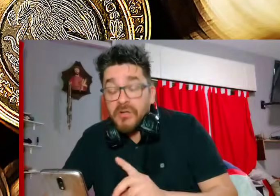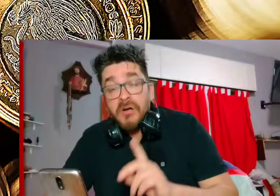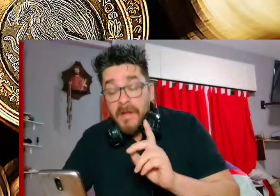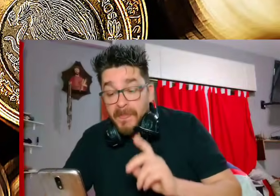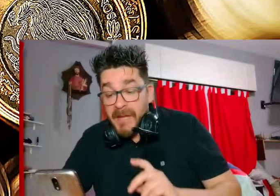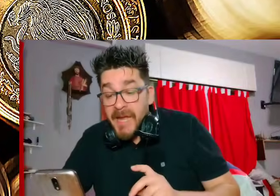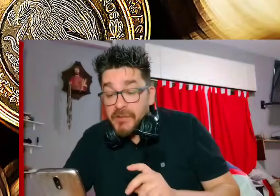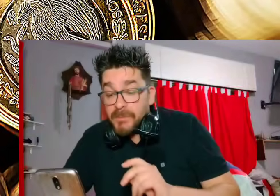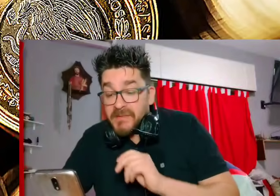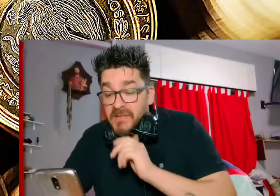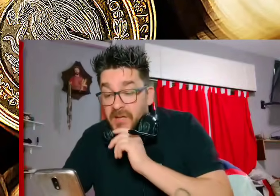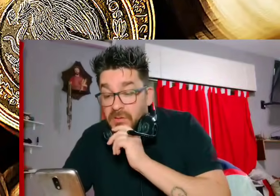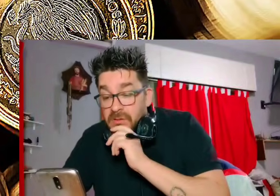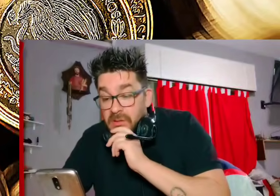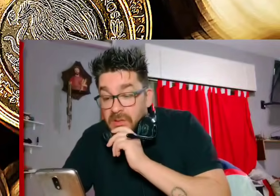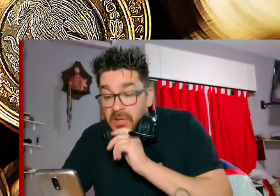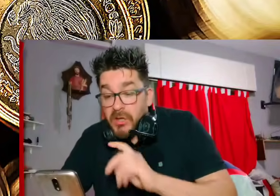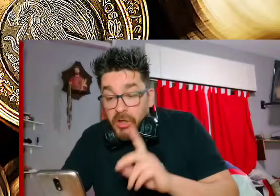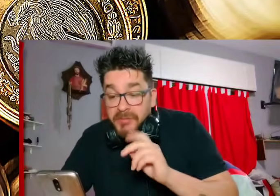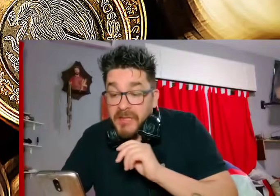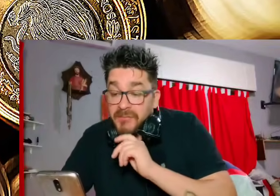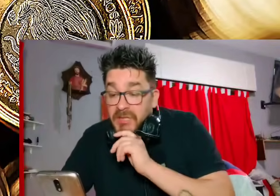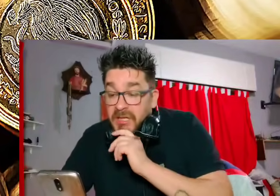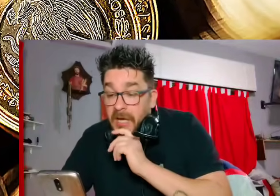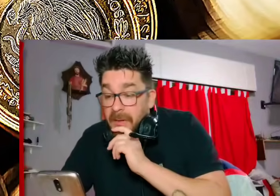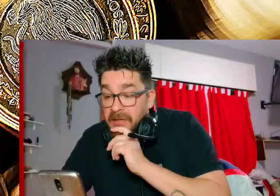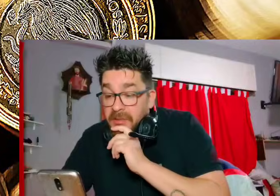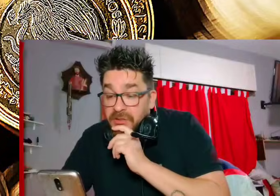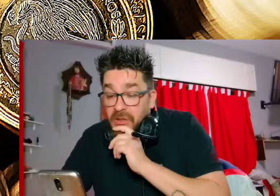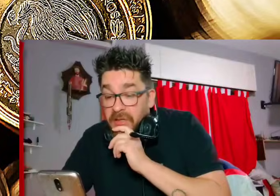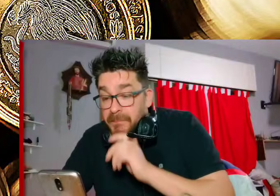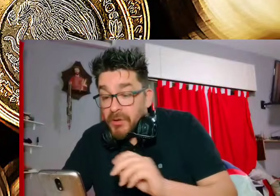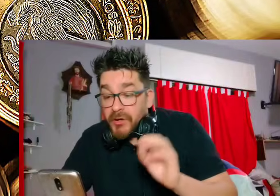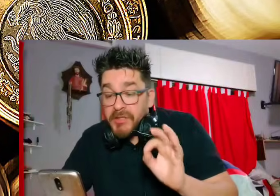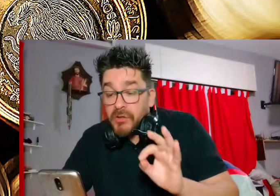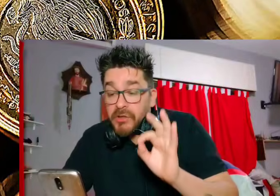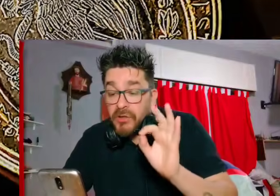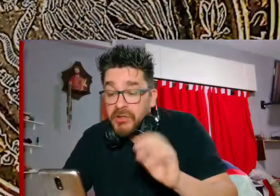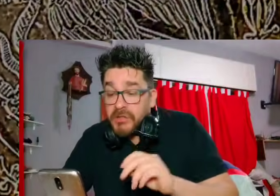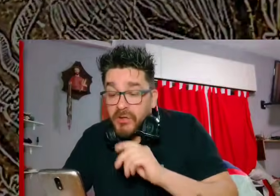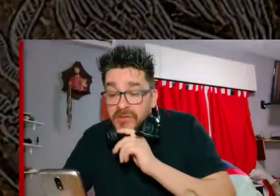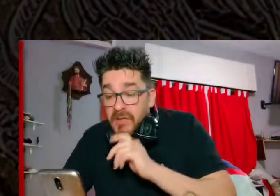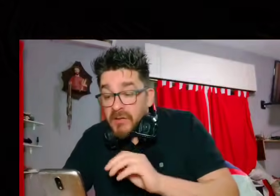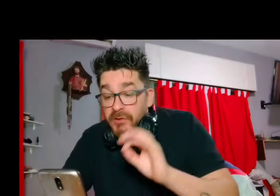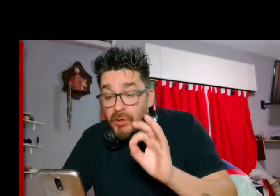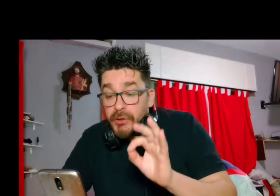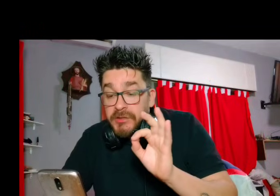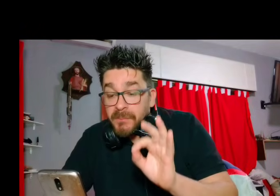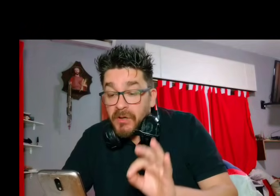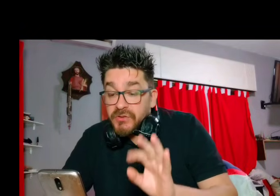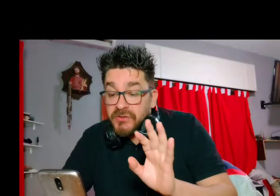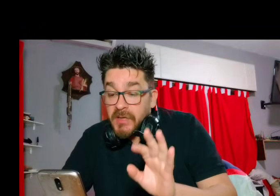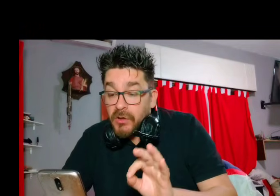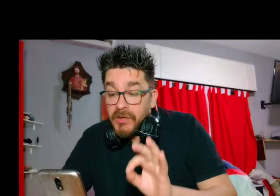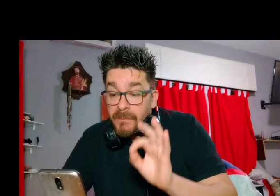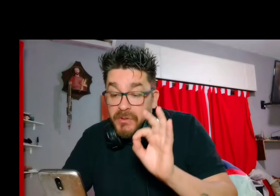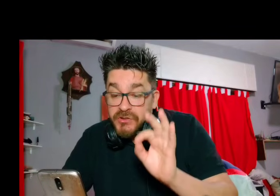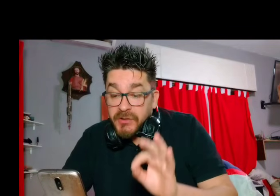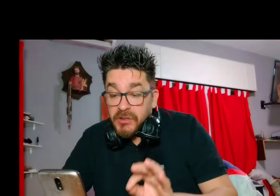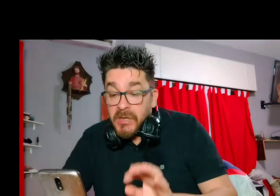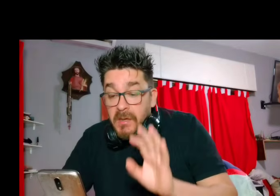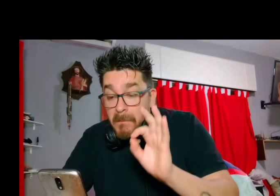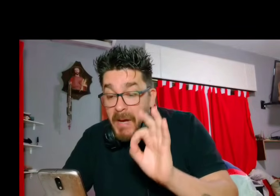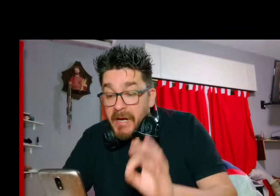Servicio Geológico del año pasado. No obstante, Harp advirtió que, por los riesgos geológicos de otro tipo asociados